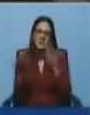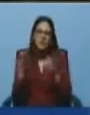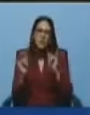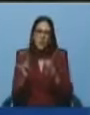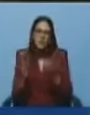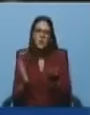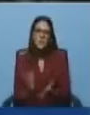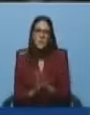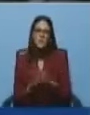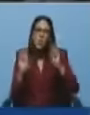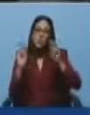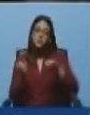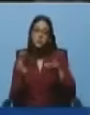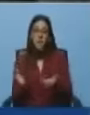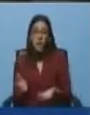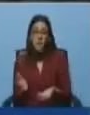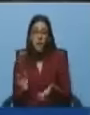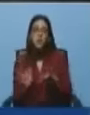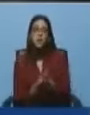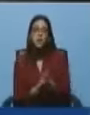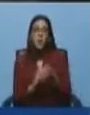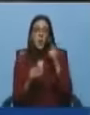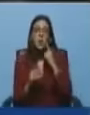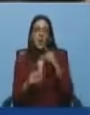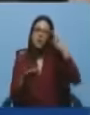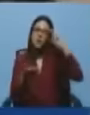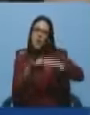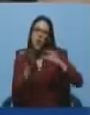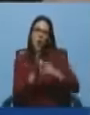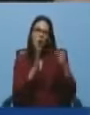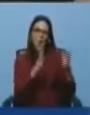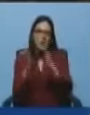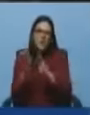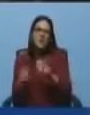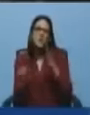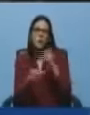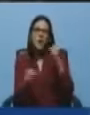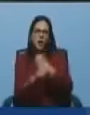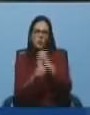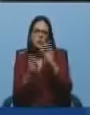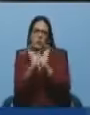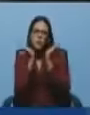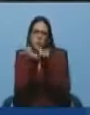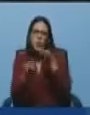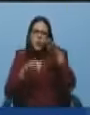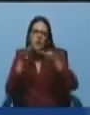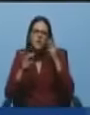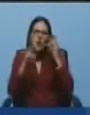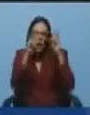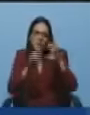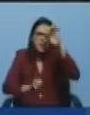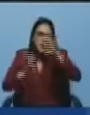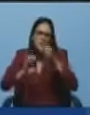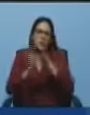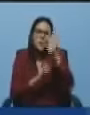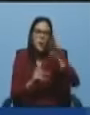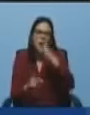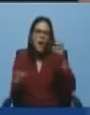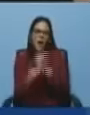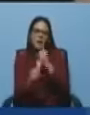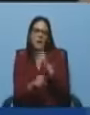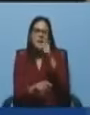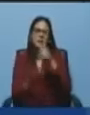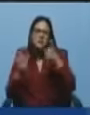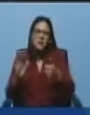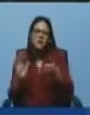misma. Temas de orden estratégico mundial se estarán revisando en esta agenda de la